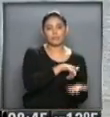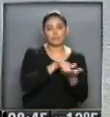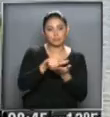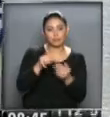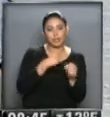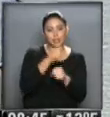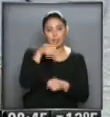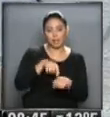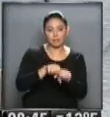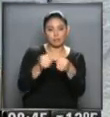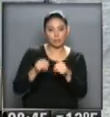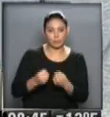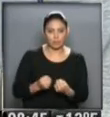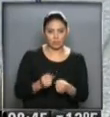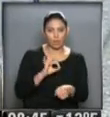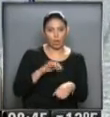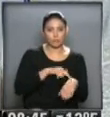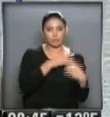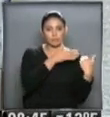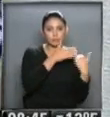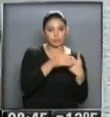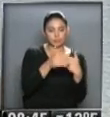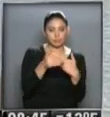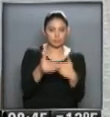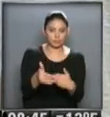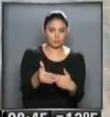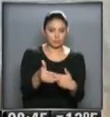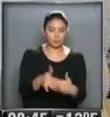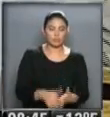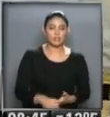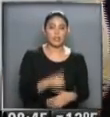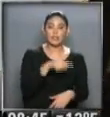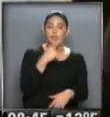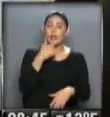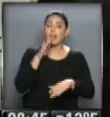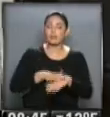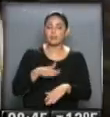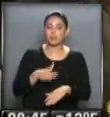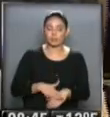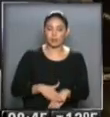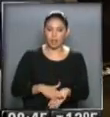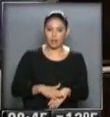que están siendo cancelados, demorados, o les recomiendan que